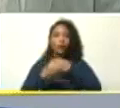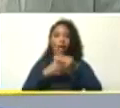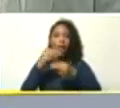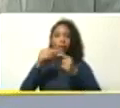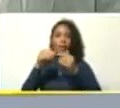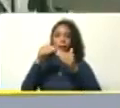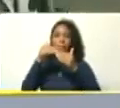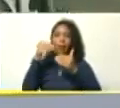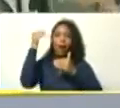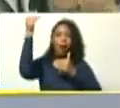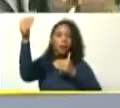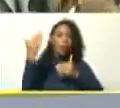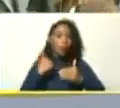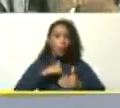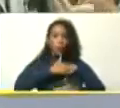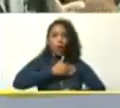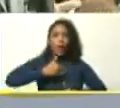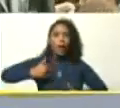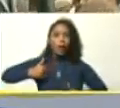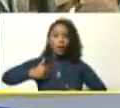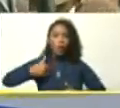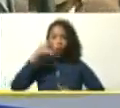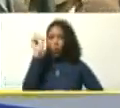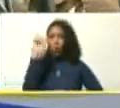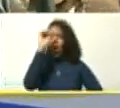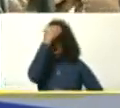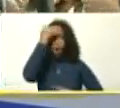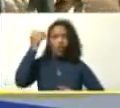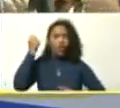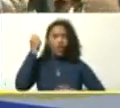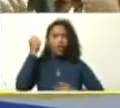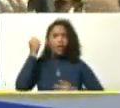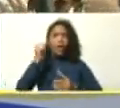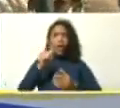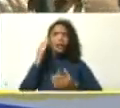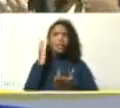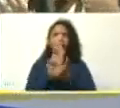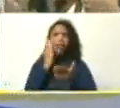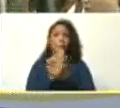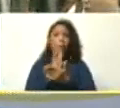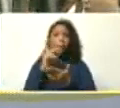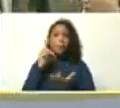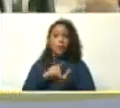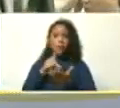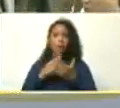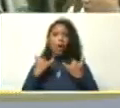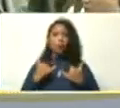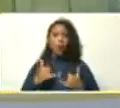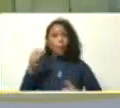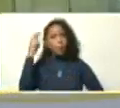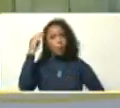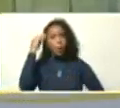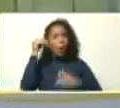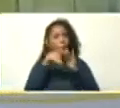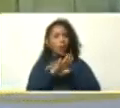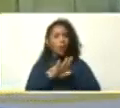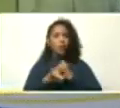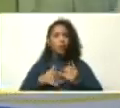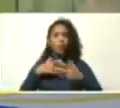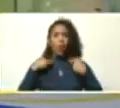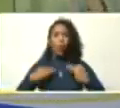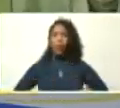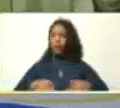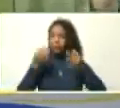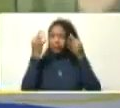allá, nuestro querido inolvidable y siempre presente, ser humano